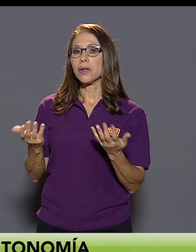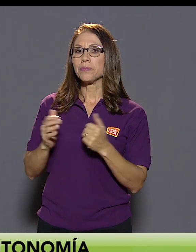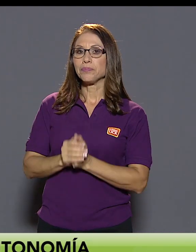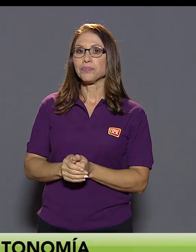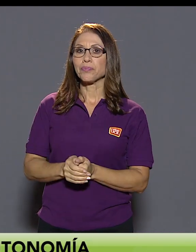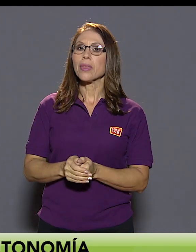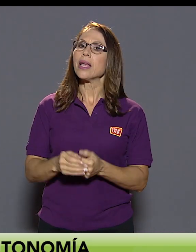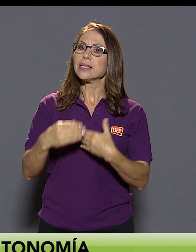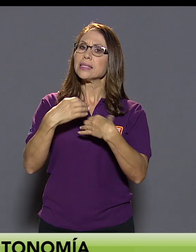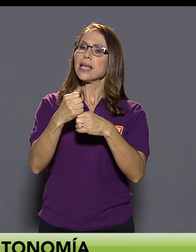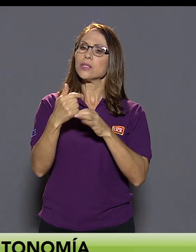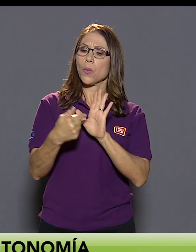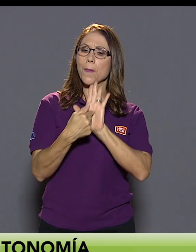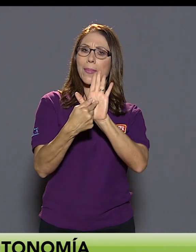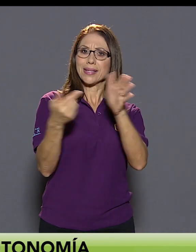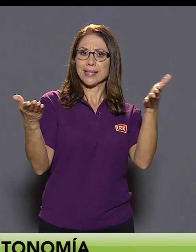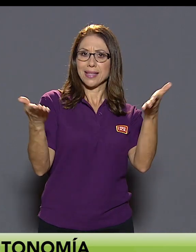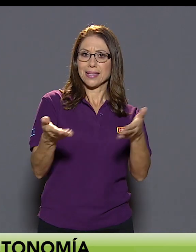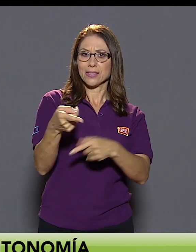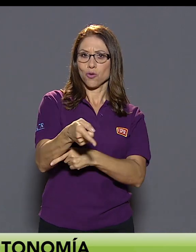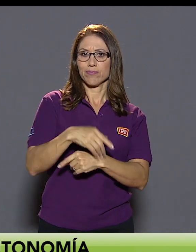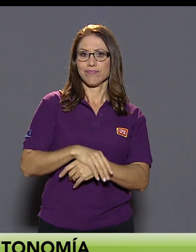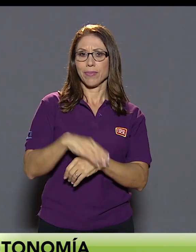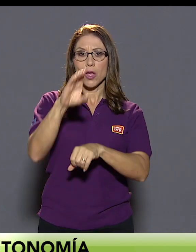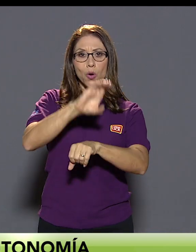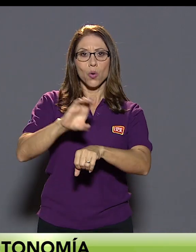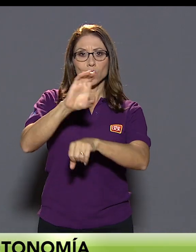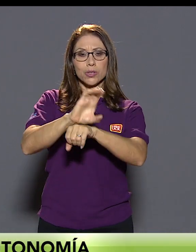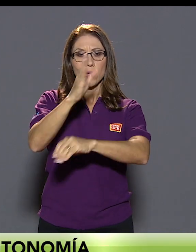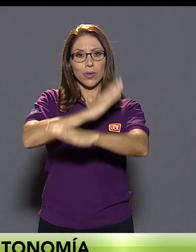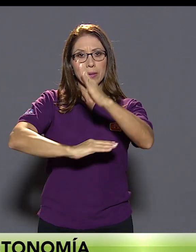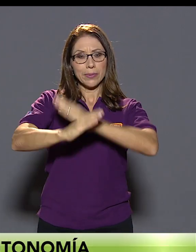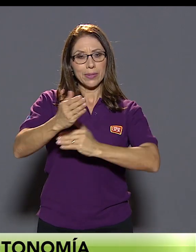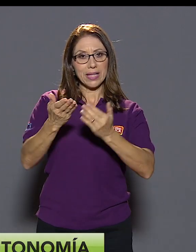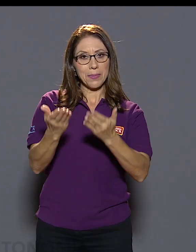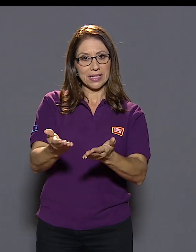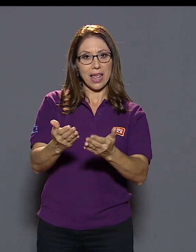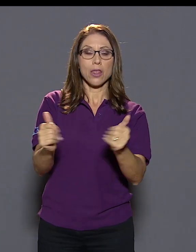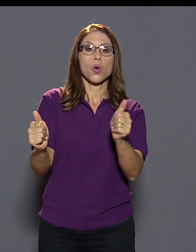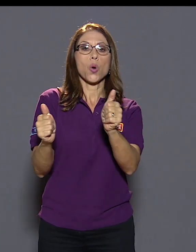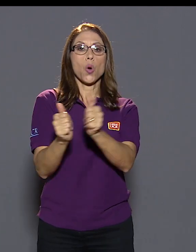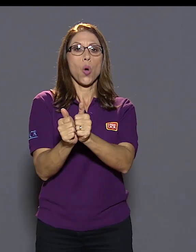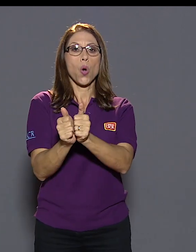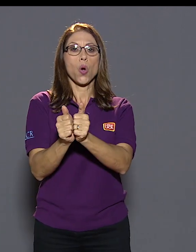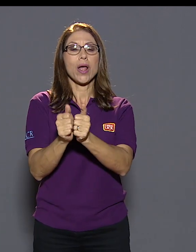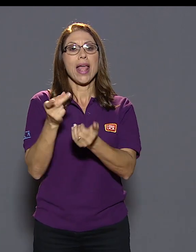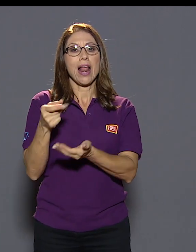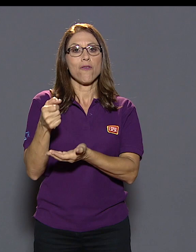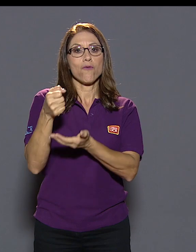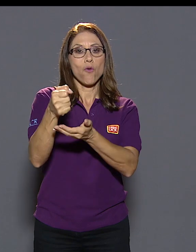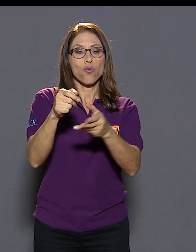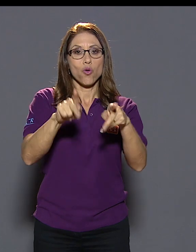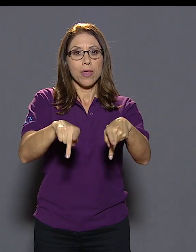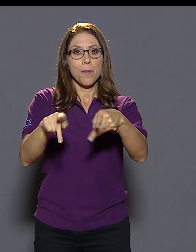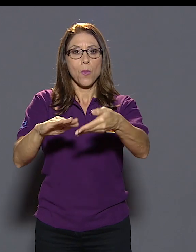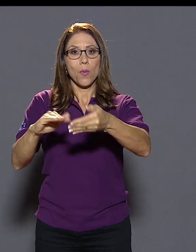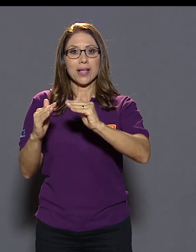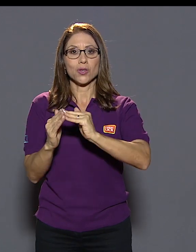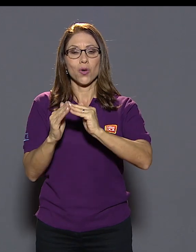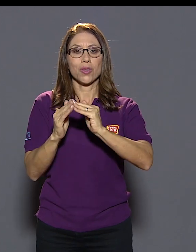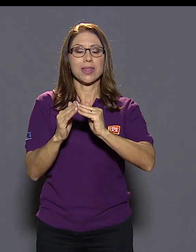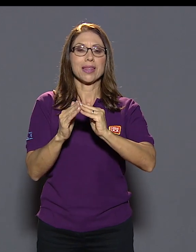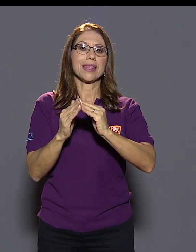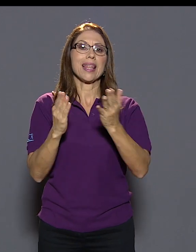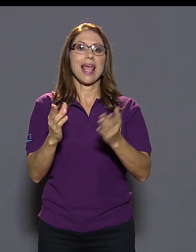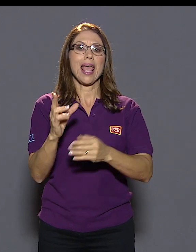Mariana, bueno, se hizo esta presentación, ¿verdad? El Consejo Nacional de Personas con Discapacidad en conjunto con el Fondo de Población de las Naciones Unidas,